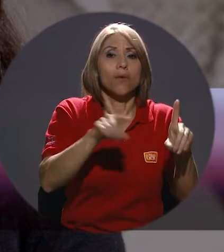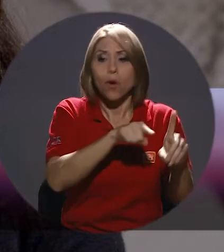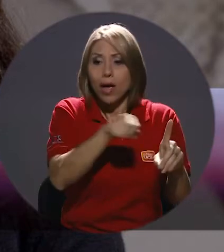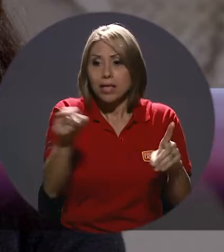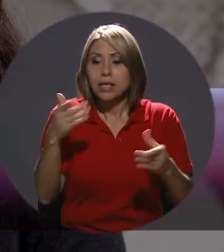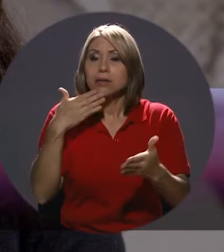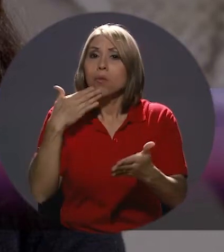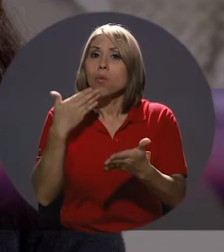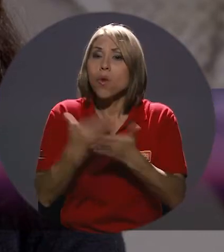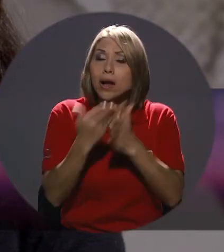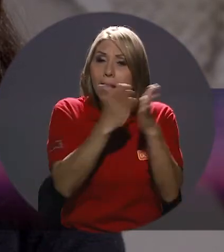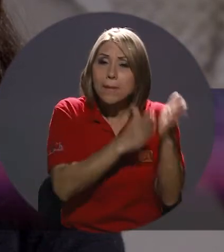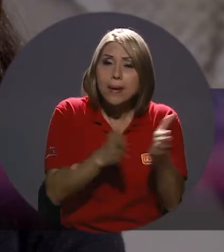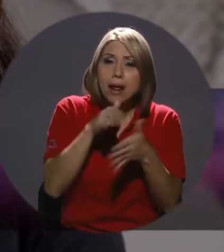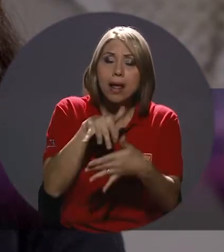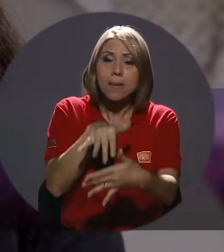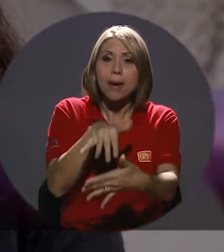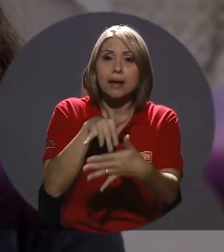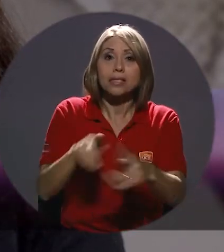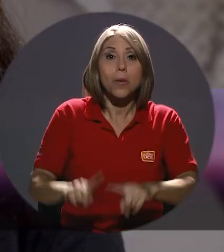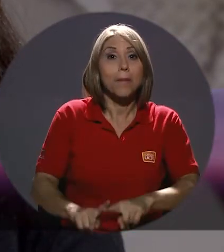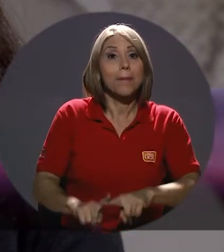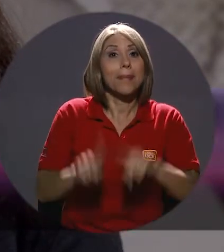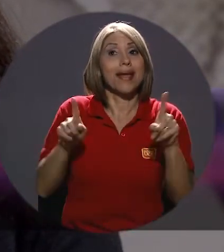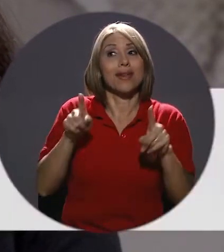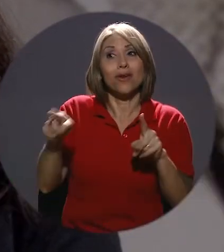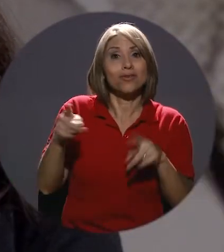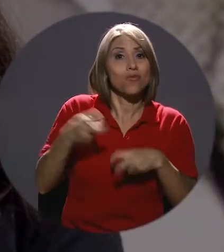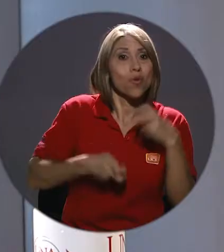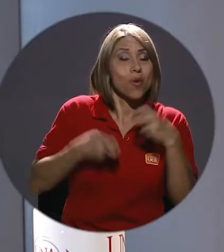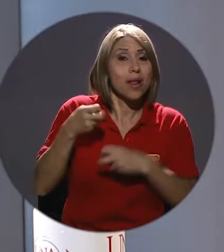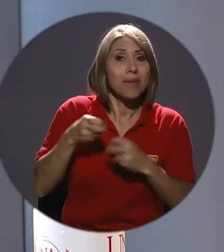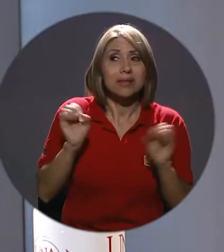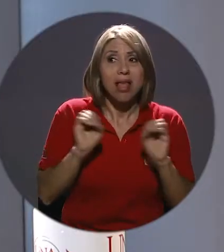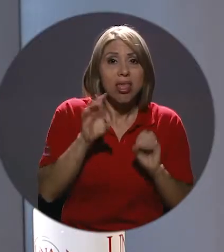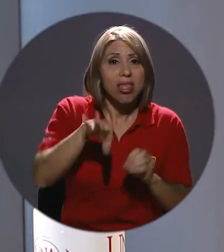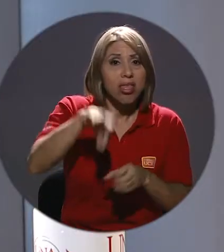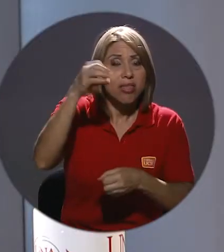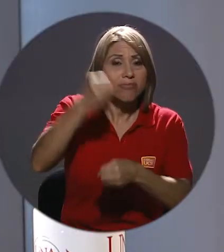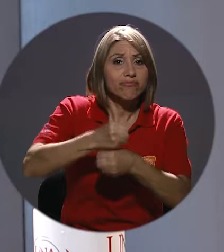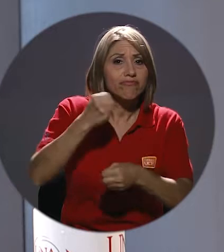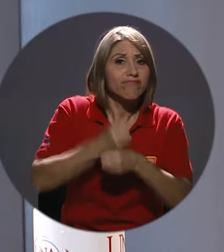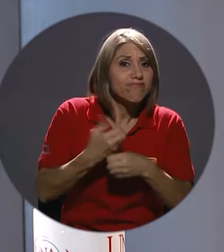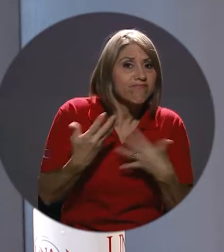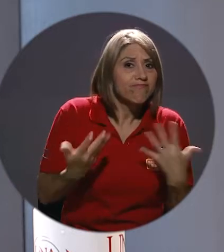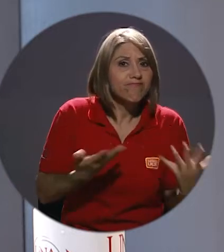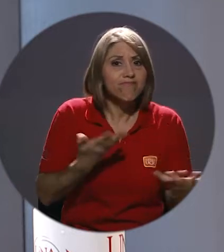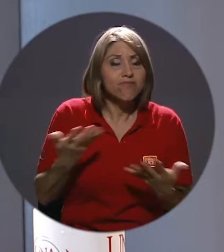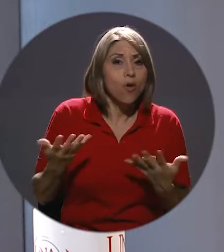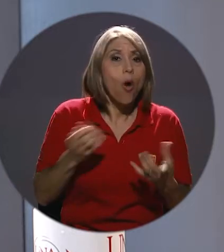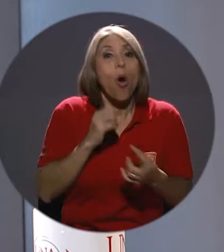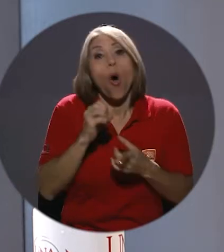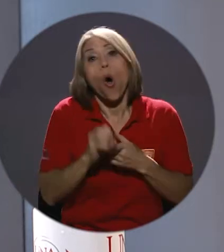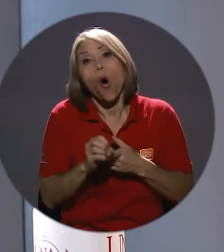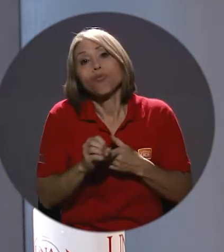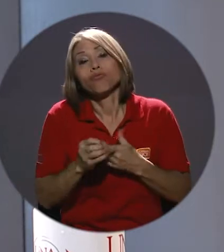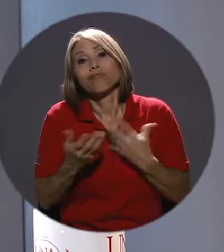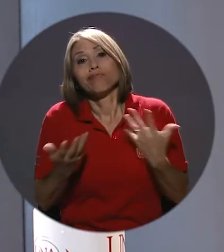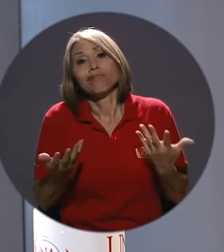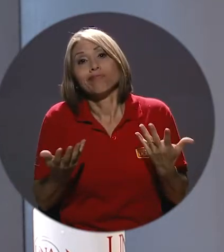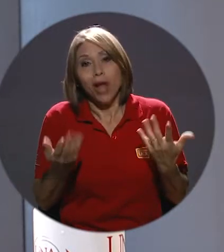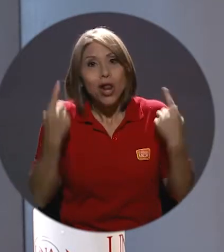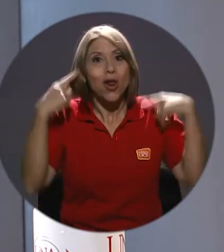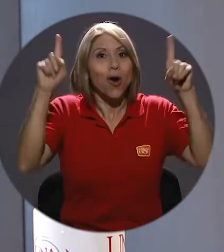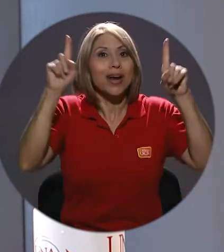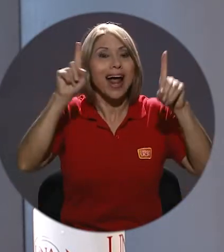que tienen una buena formación, pero que sin embargo tienen problemas para insertarse en los diferentes empleos o en